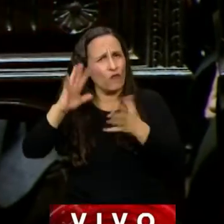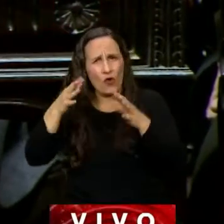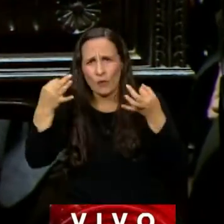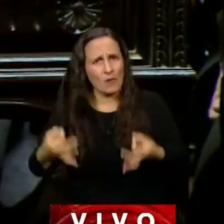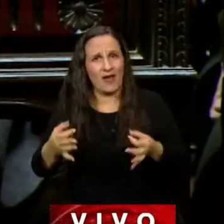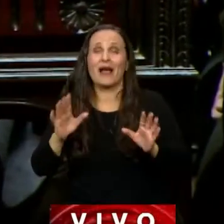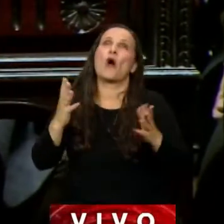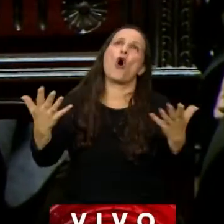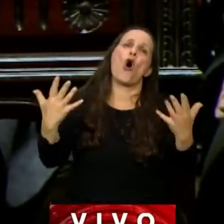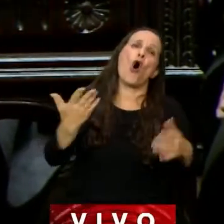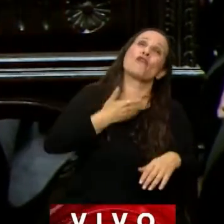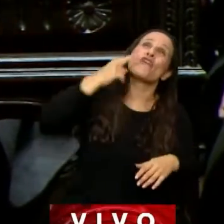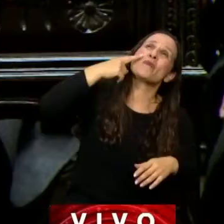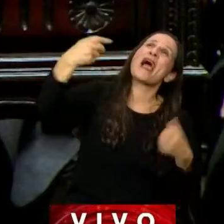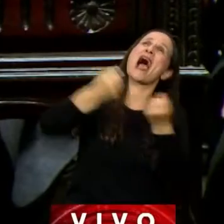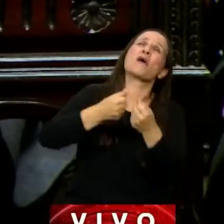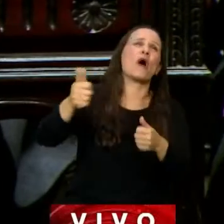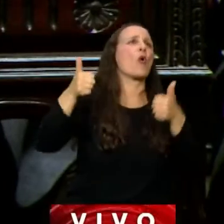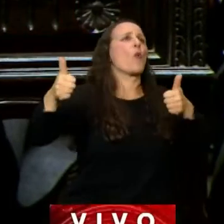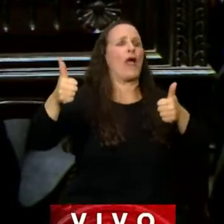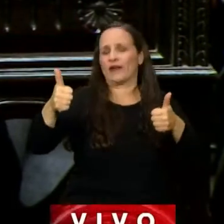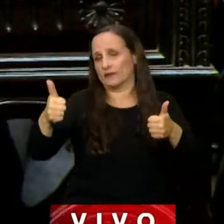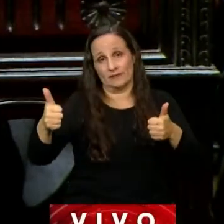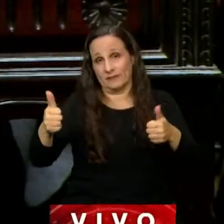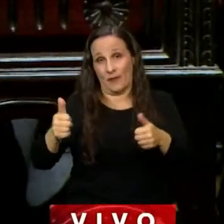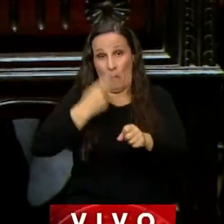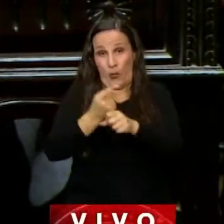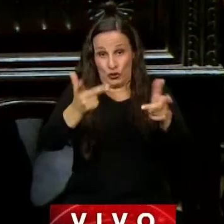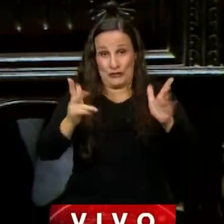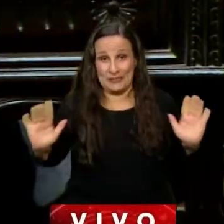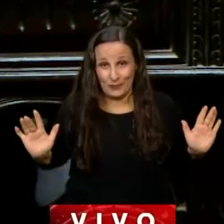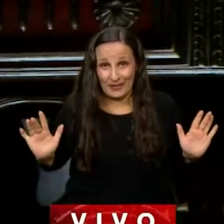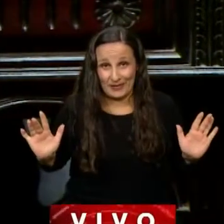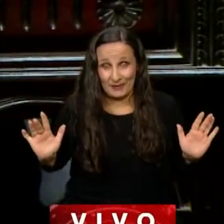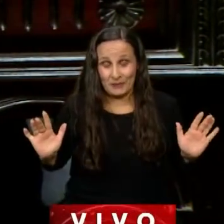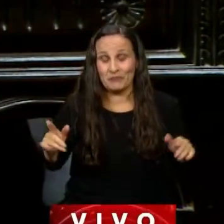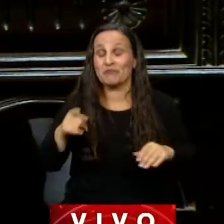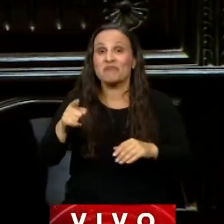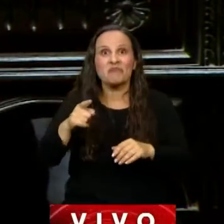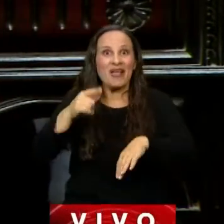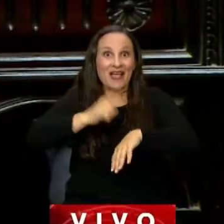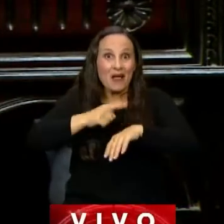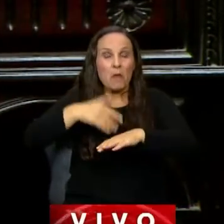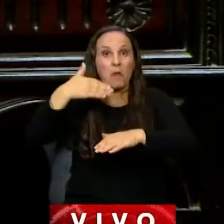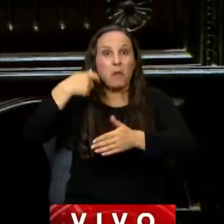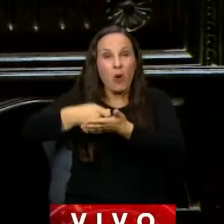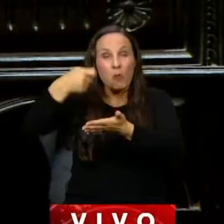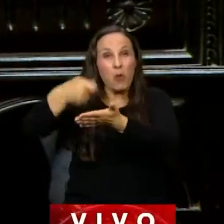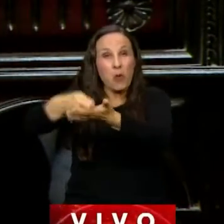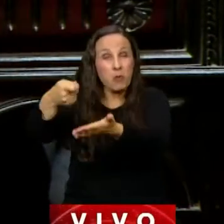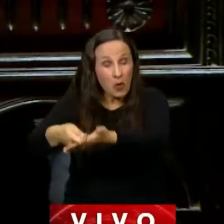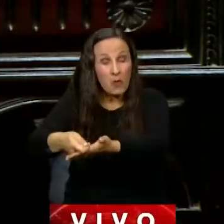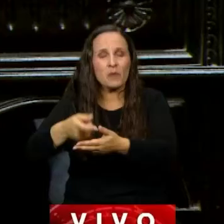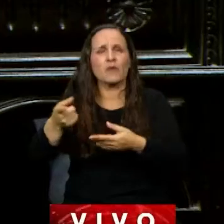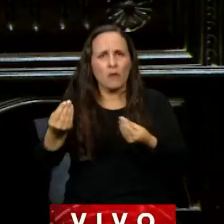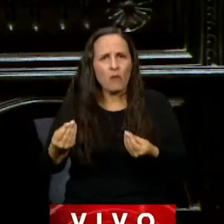que un acuerdo con el fondo puede ser un buen acuerdo. El periodo de repago de cada desembolso que hará el fondo